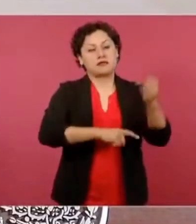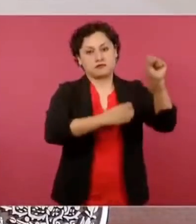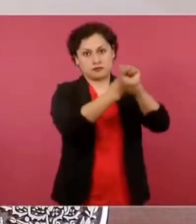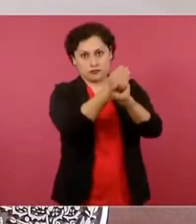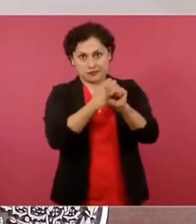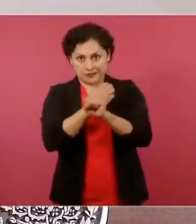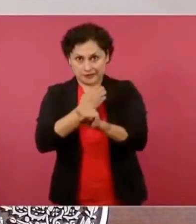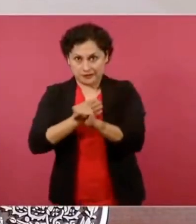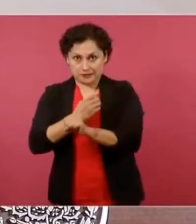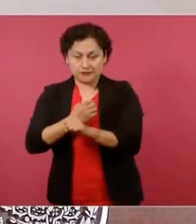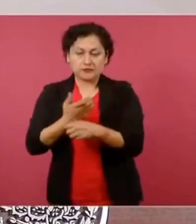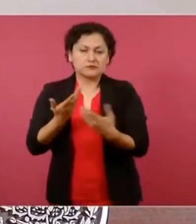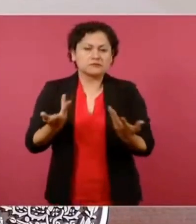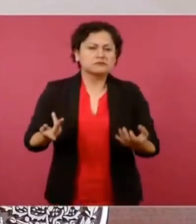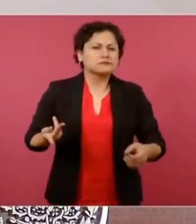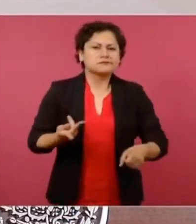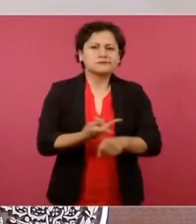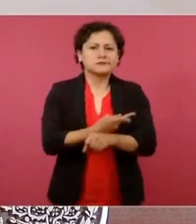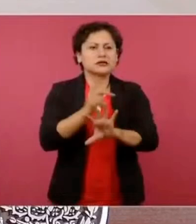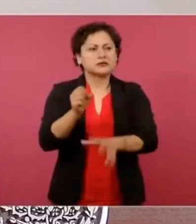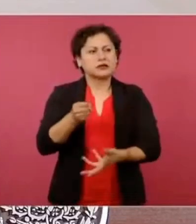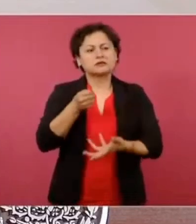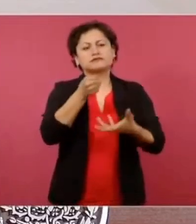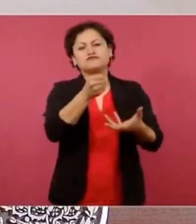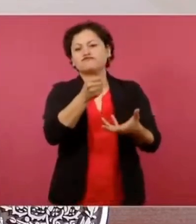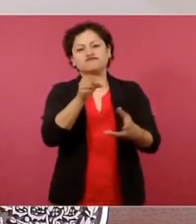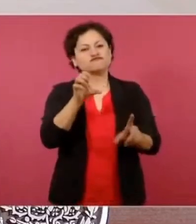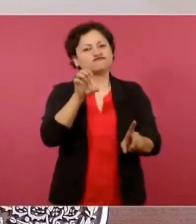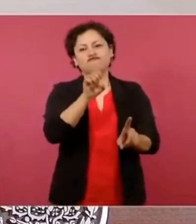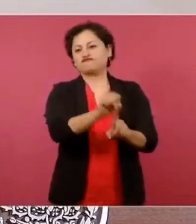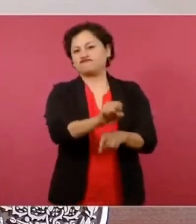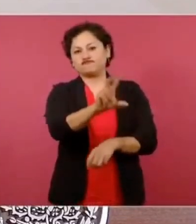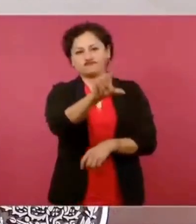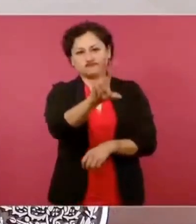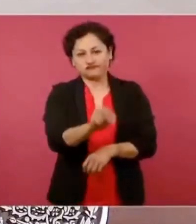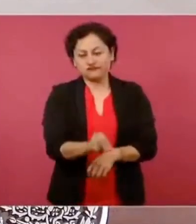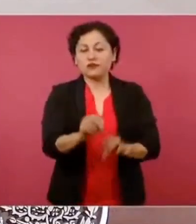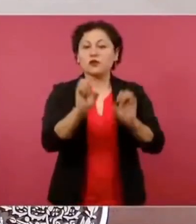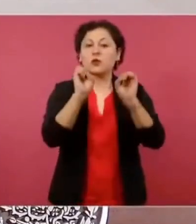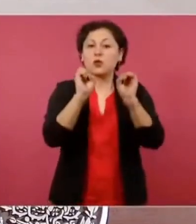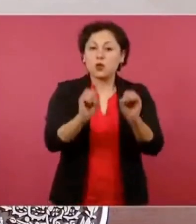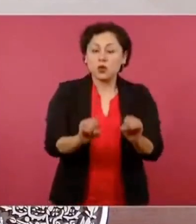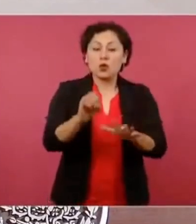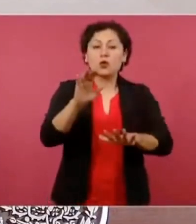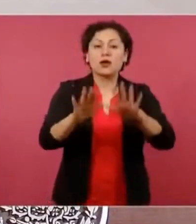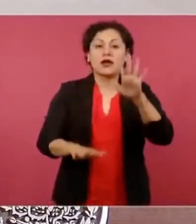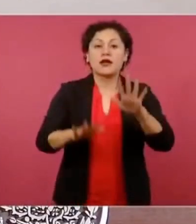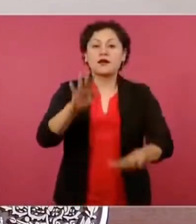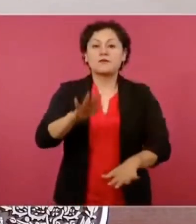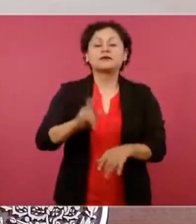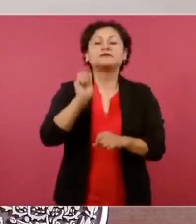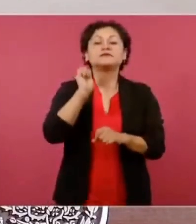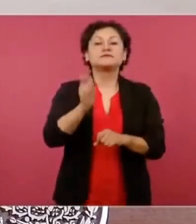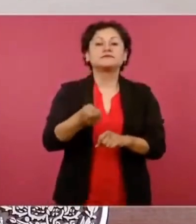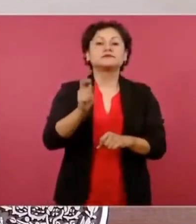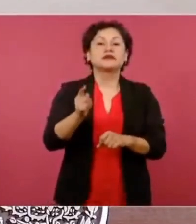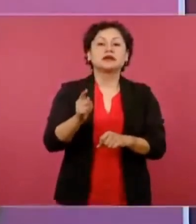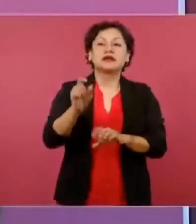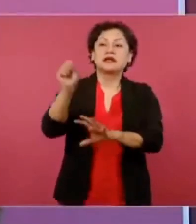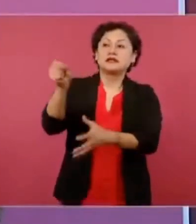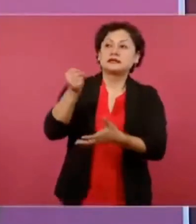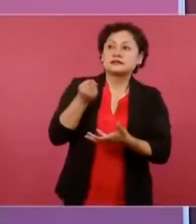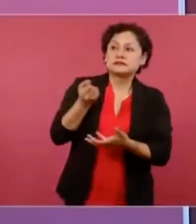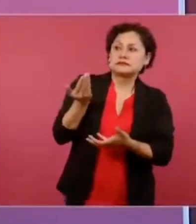daba dinero insuficiente o se iban prorrogando, buscando ampliaciones del